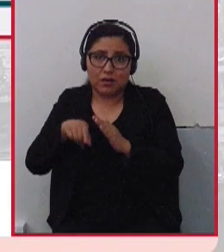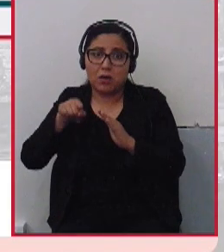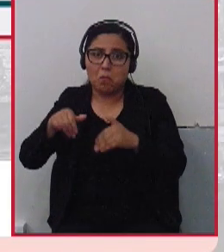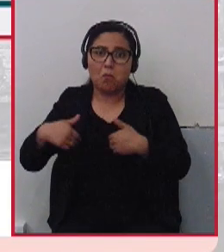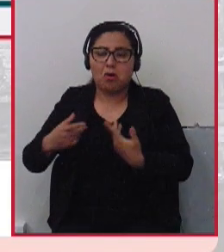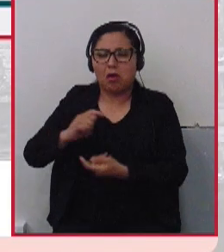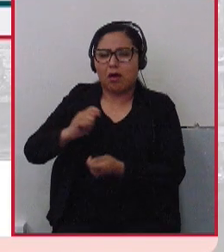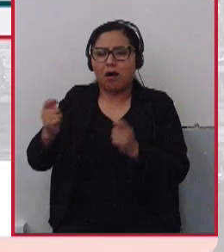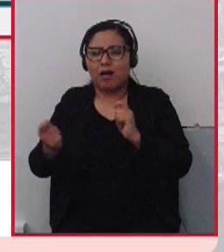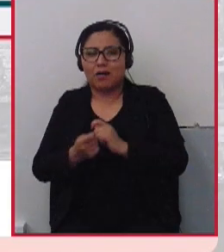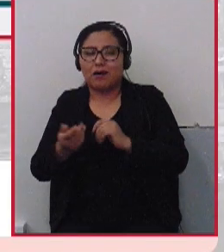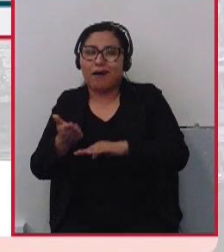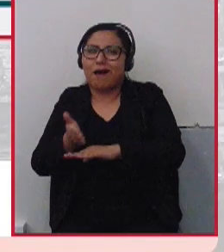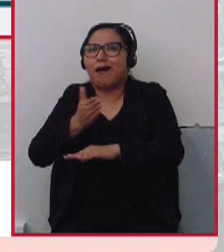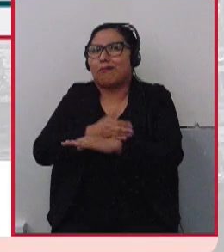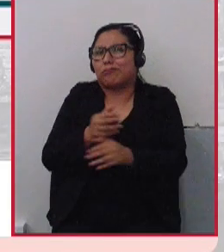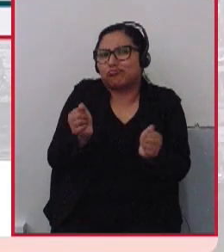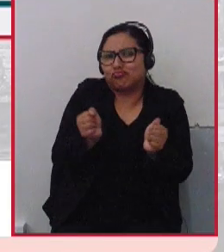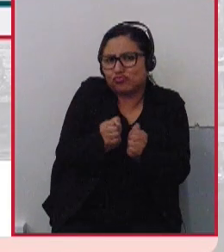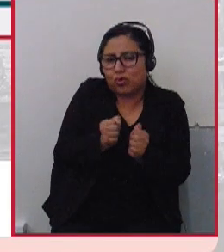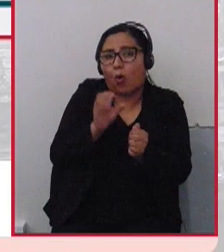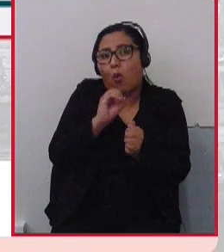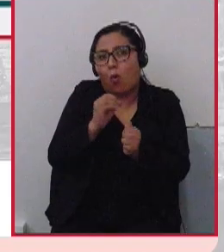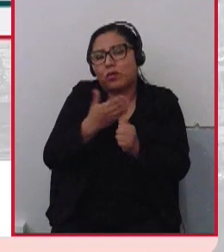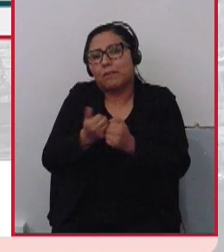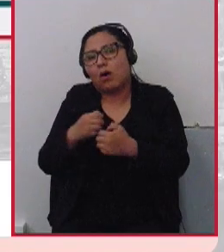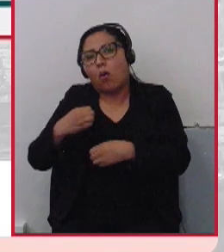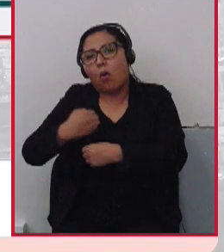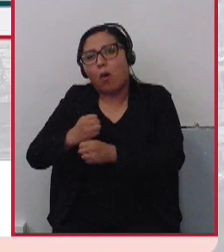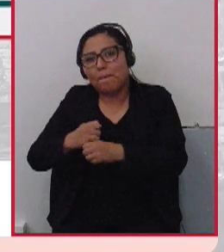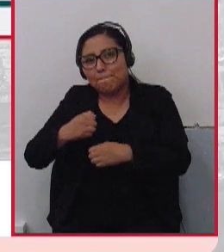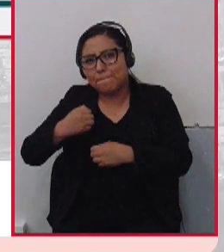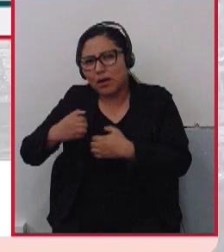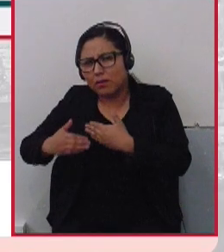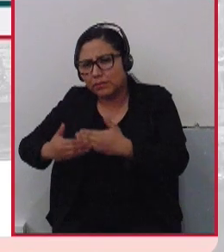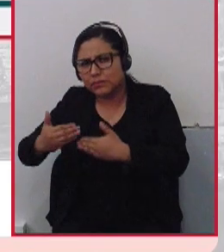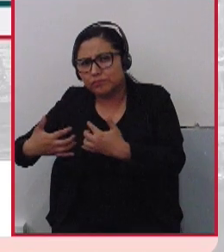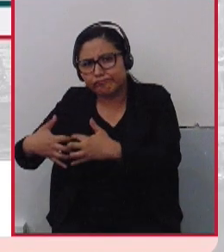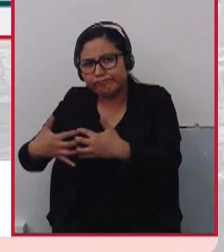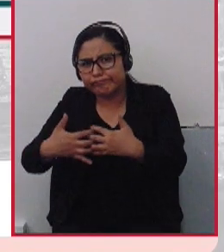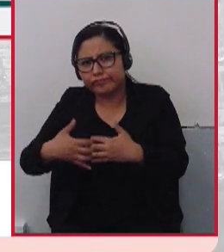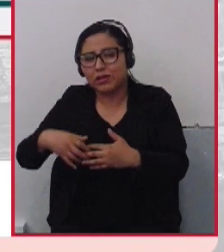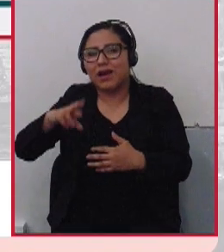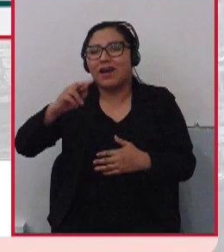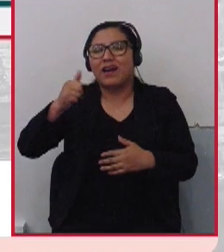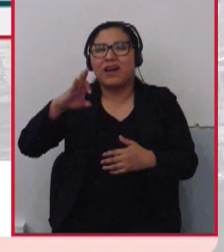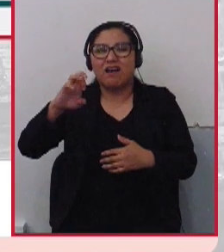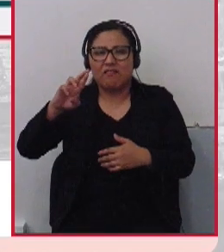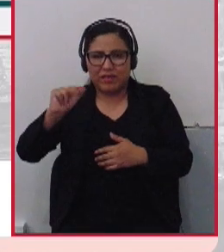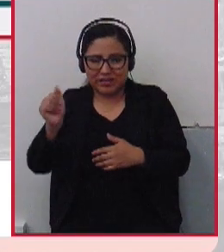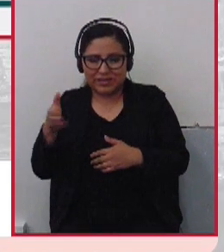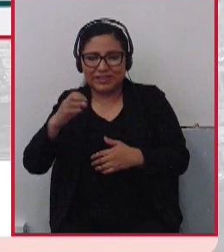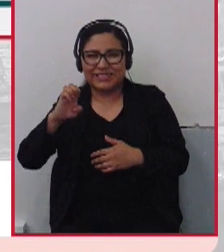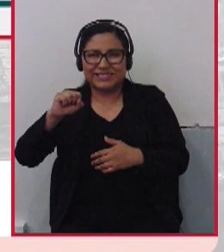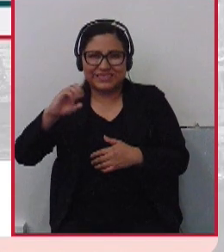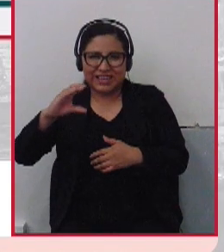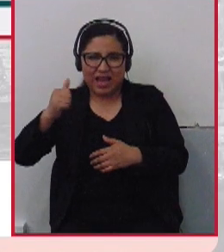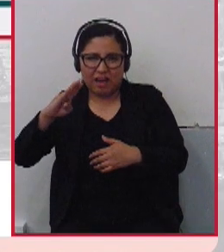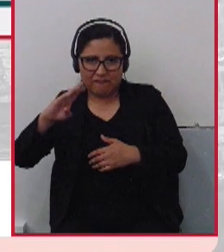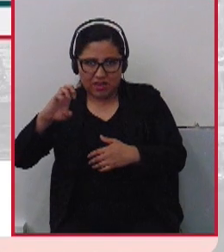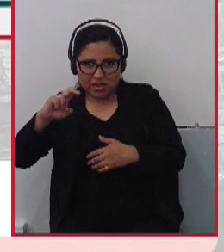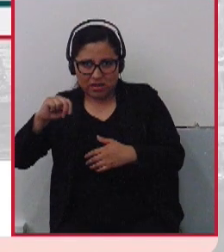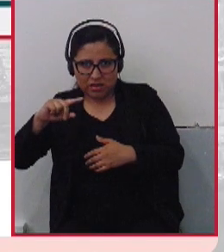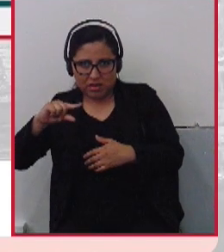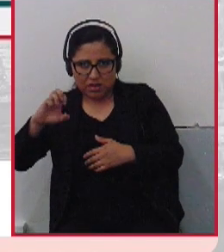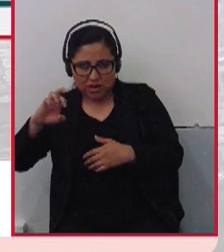Podías hacer preconcentración o podías también operarlo en modo Raffer Scavenger. Y